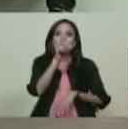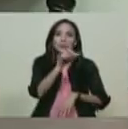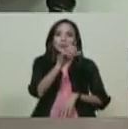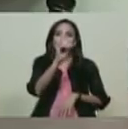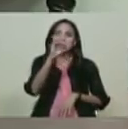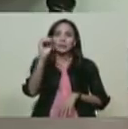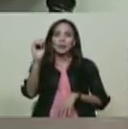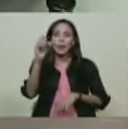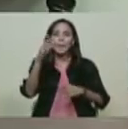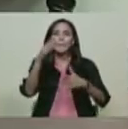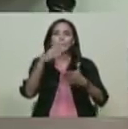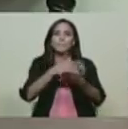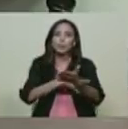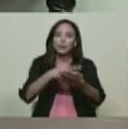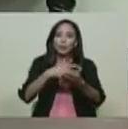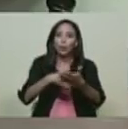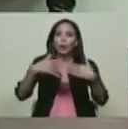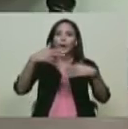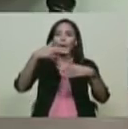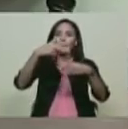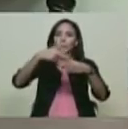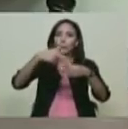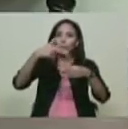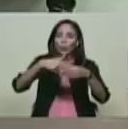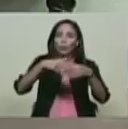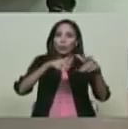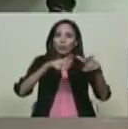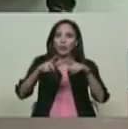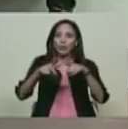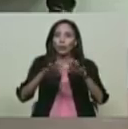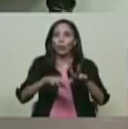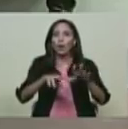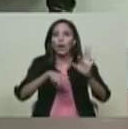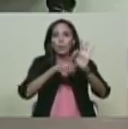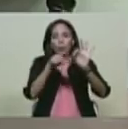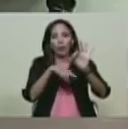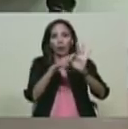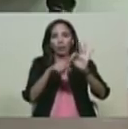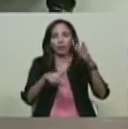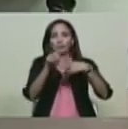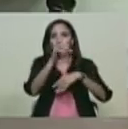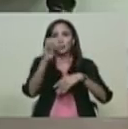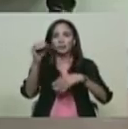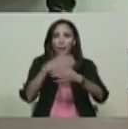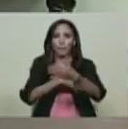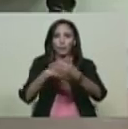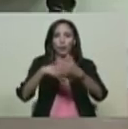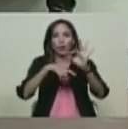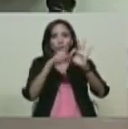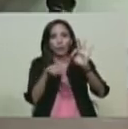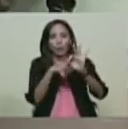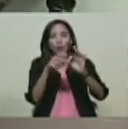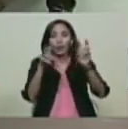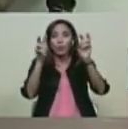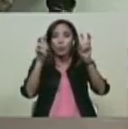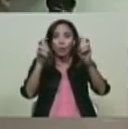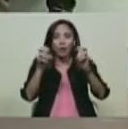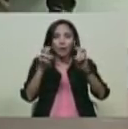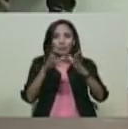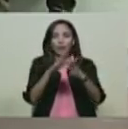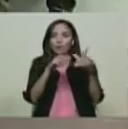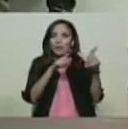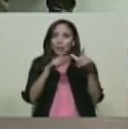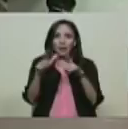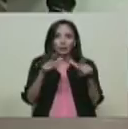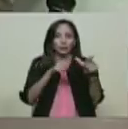de petros con el sustento legal de la riqueza petrolera venezolana que he